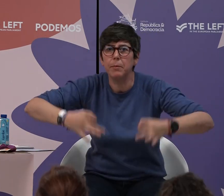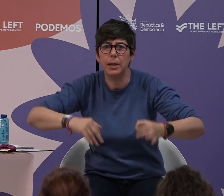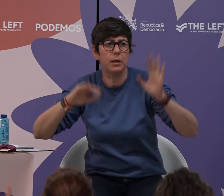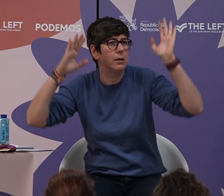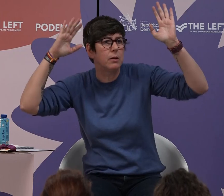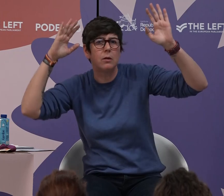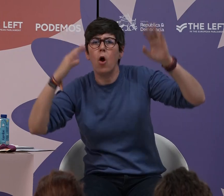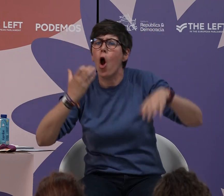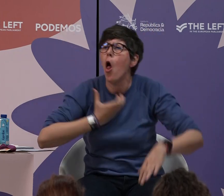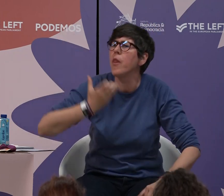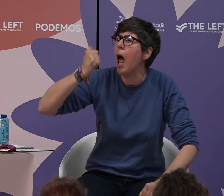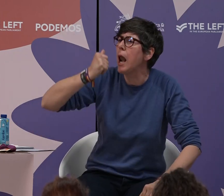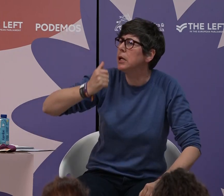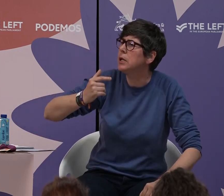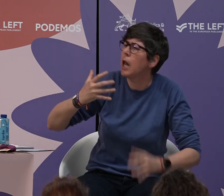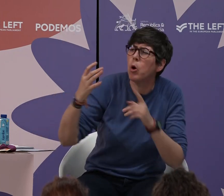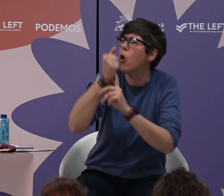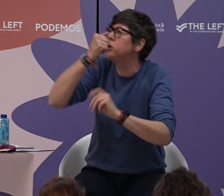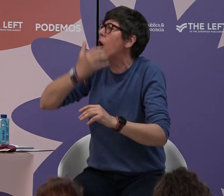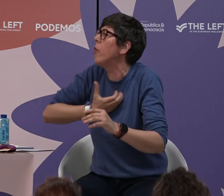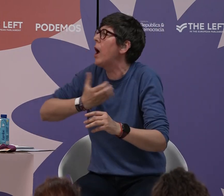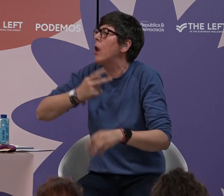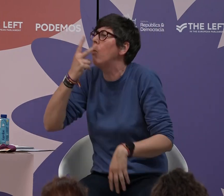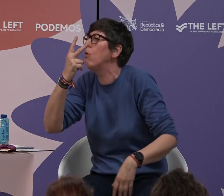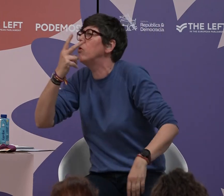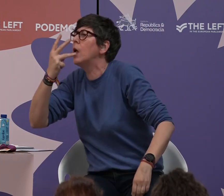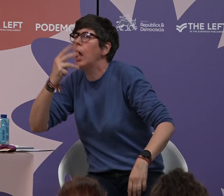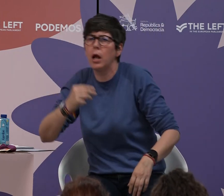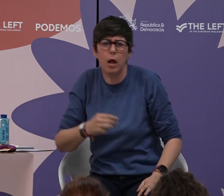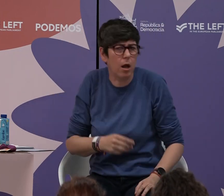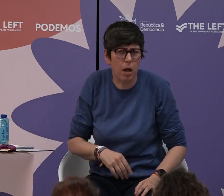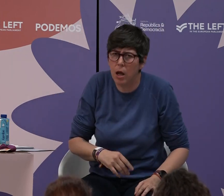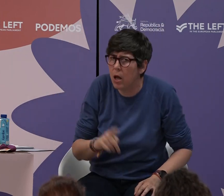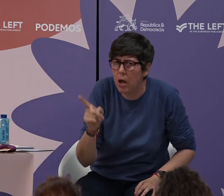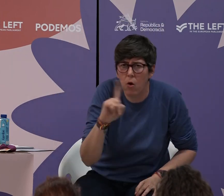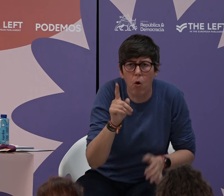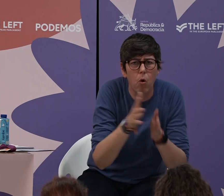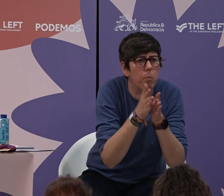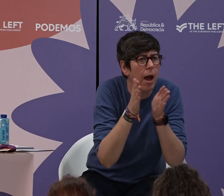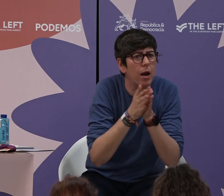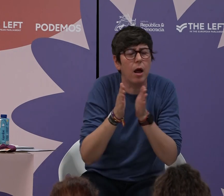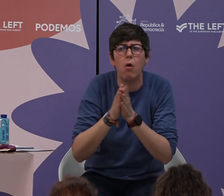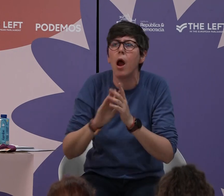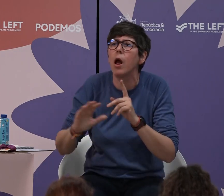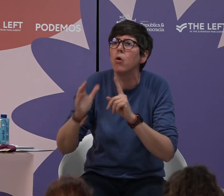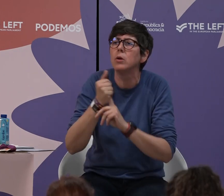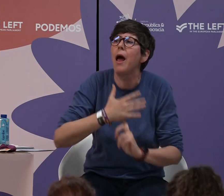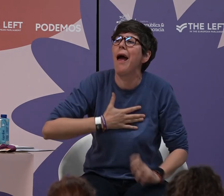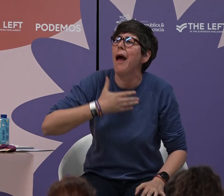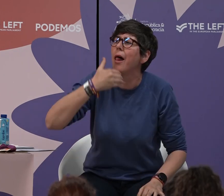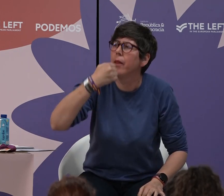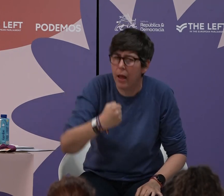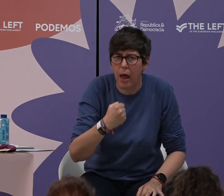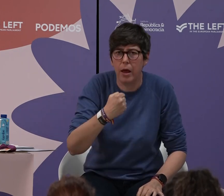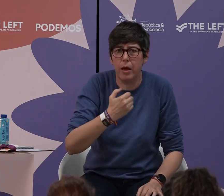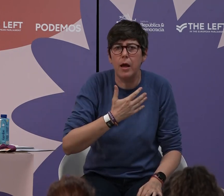hablamos hablamos siempre de los concejales que hemos conseguido dos tres no no no no no no